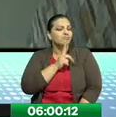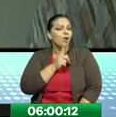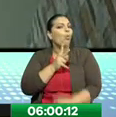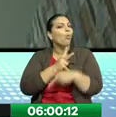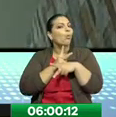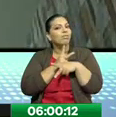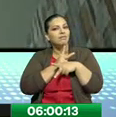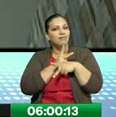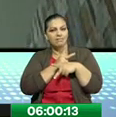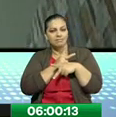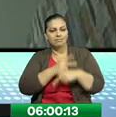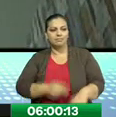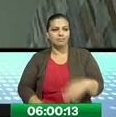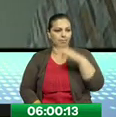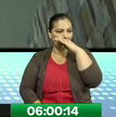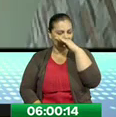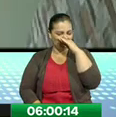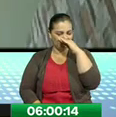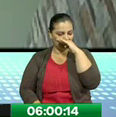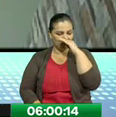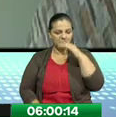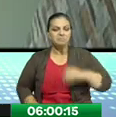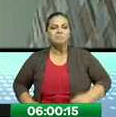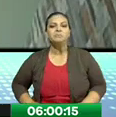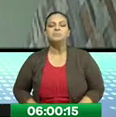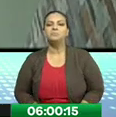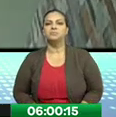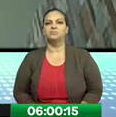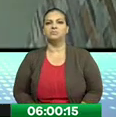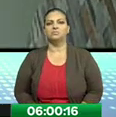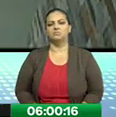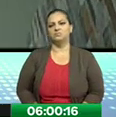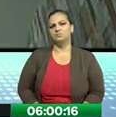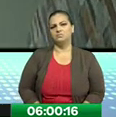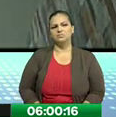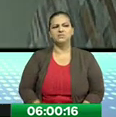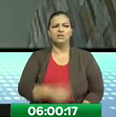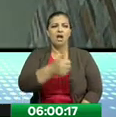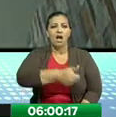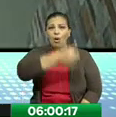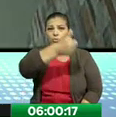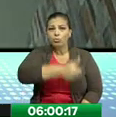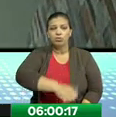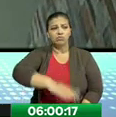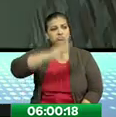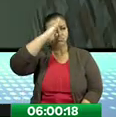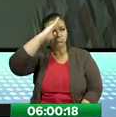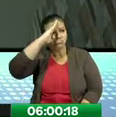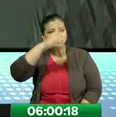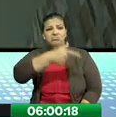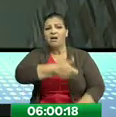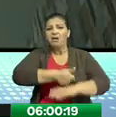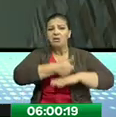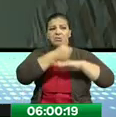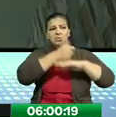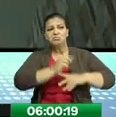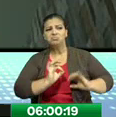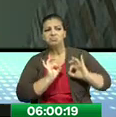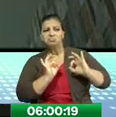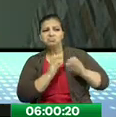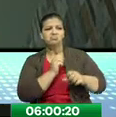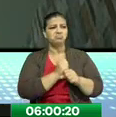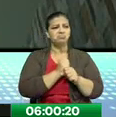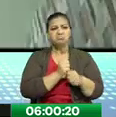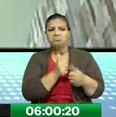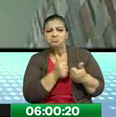justicia, el procedimiento o el proceso normal, pero mucha gente no confía ya en la justicia, ¿no? Porque los pillos los cogen, los aprende, la policía hace su trabajo y sale.